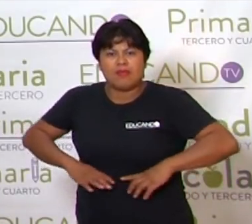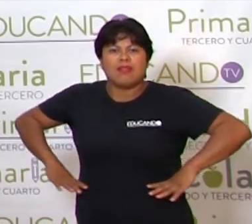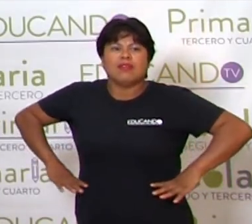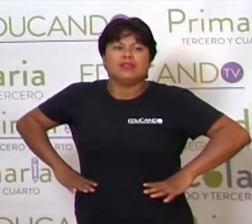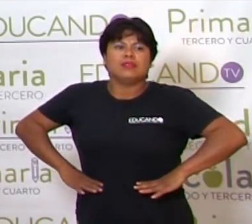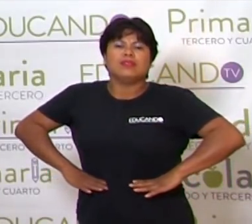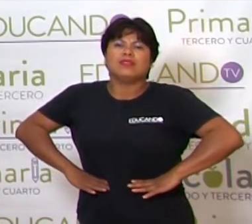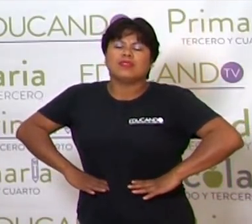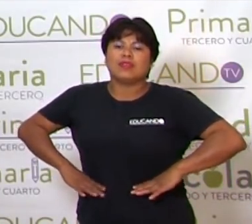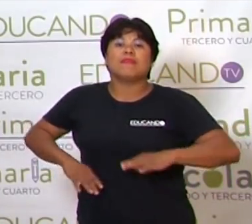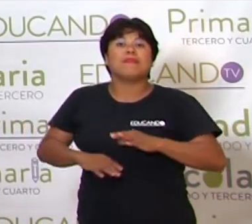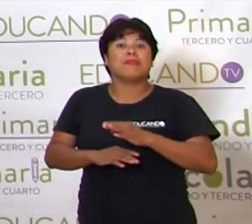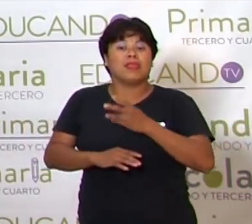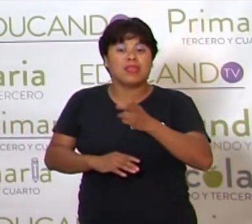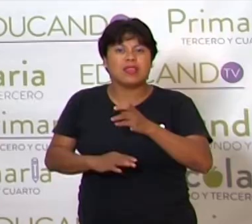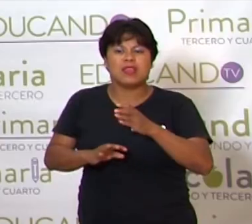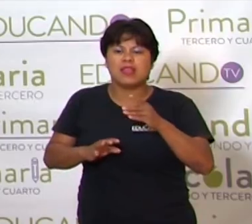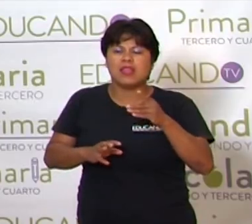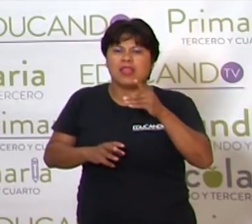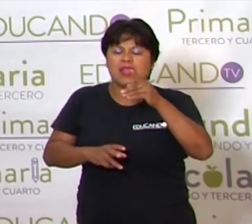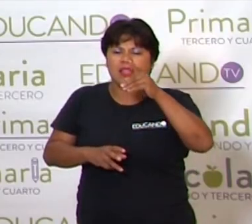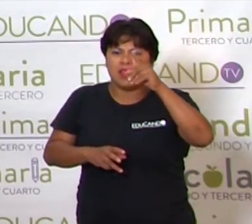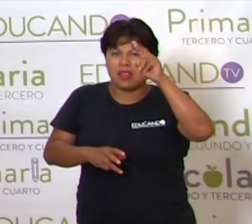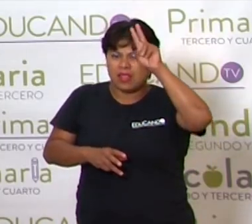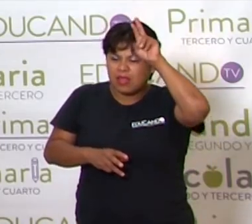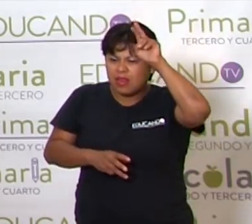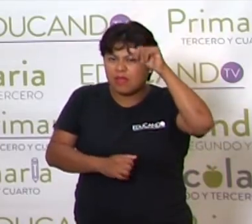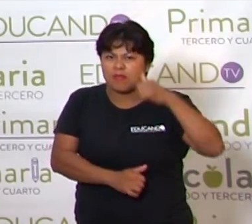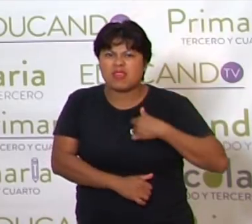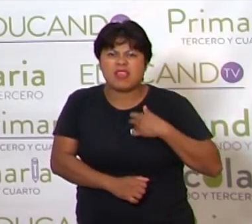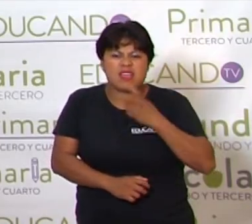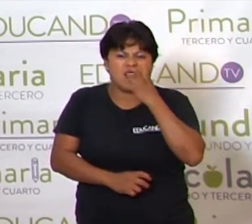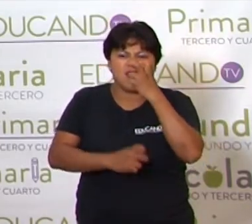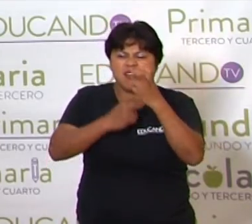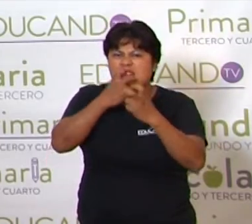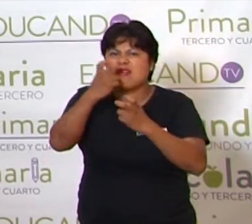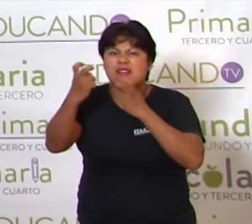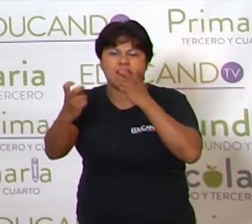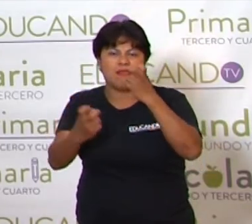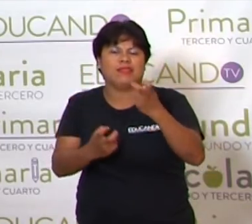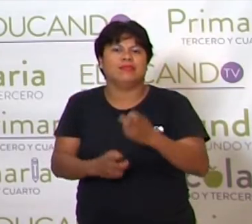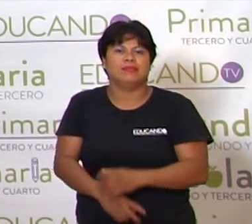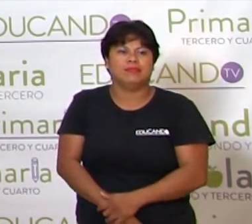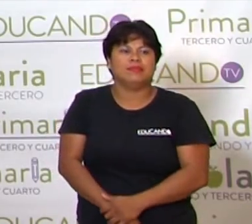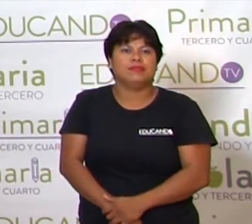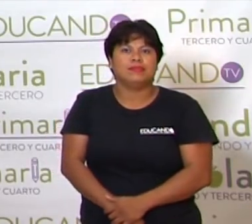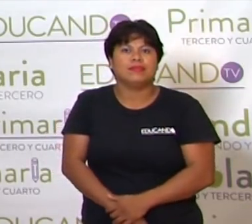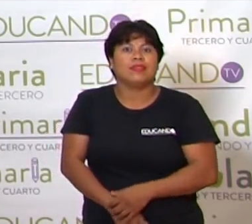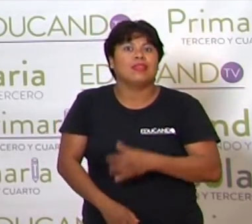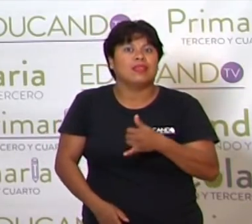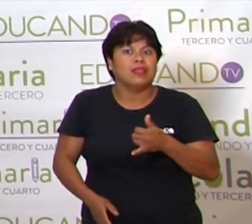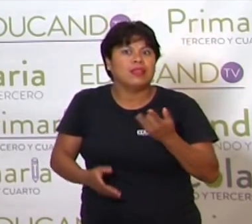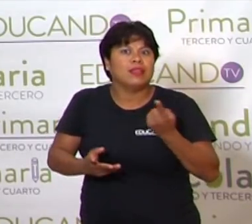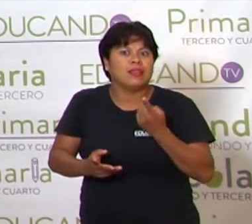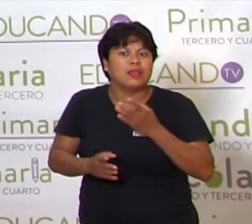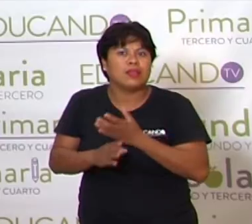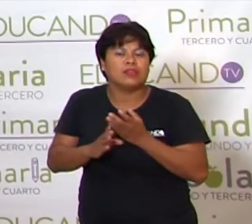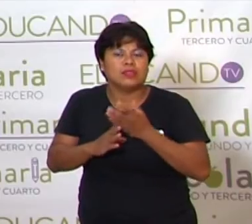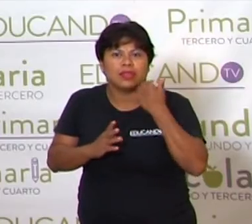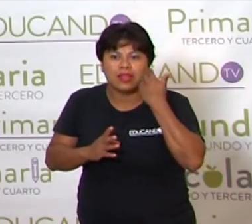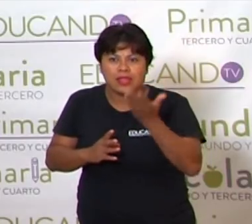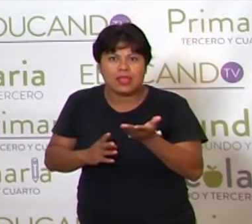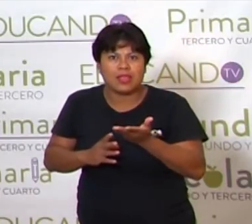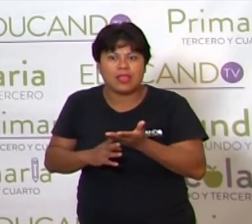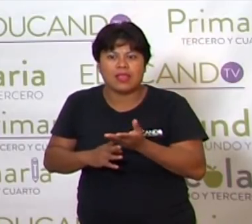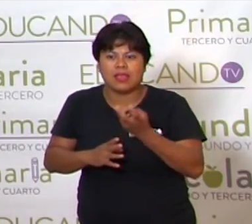cintura mientras gruñía, dice, mientras gruñía. ¿Y qué cosa querría él